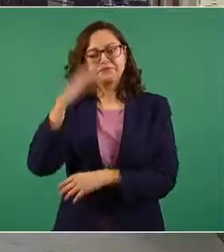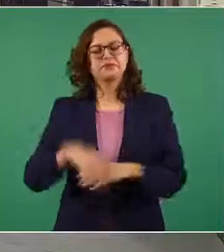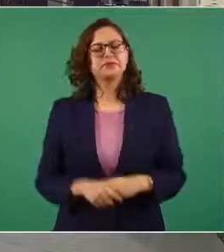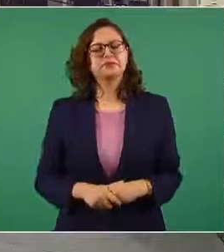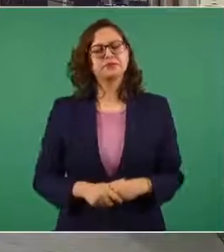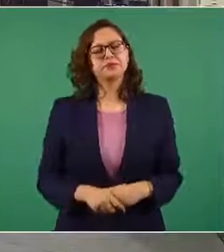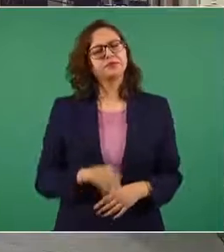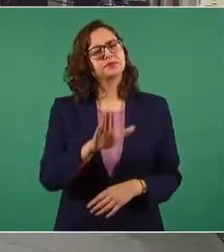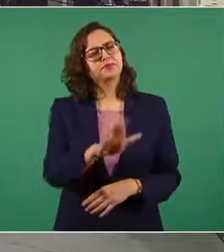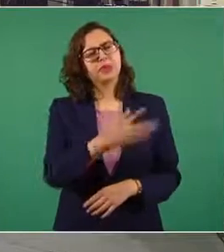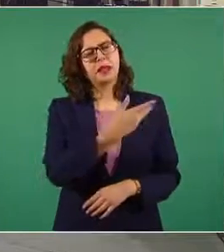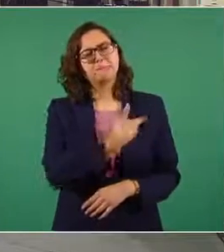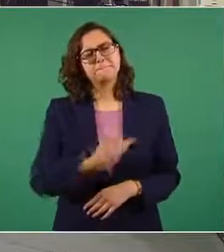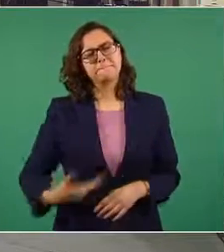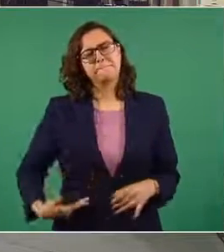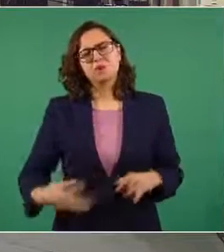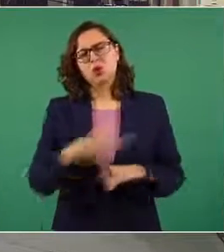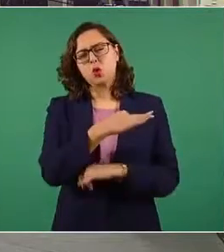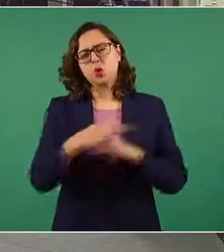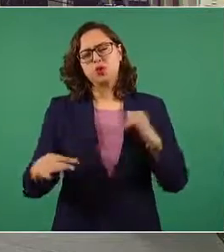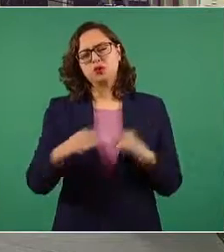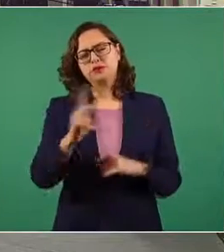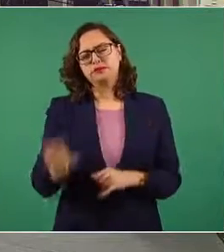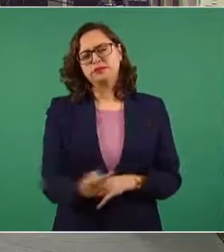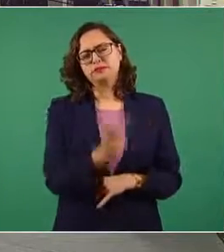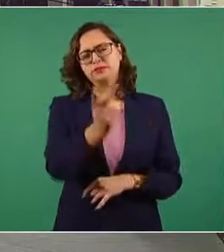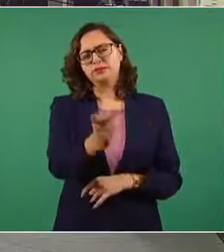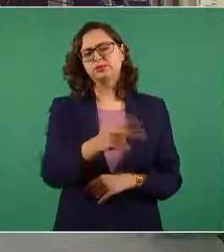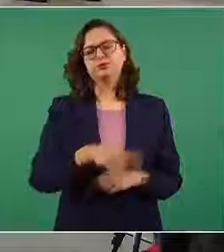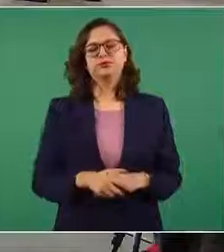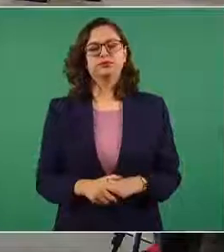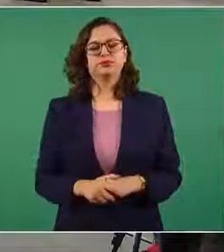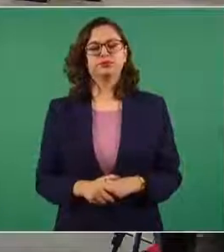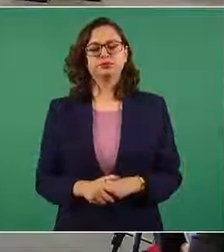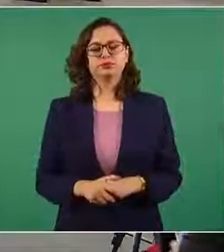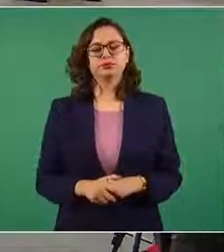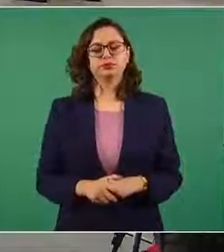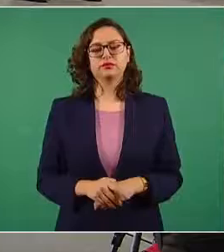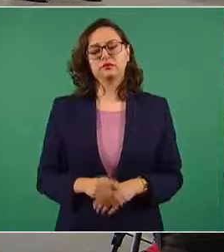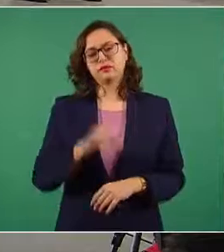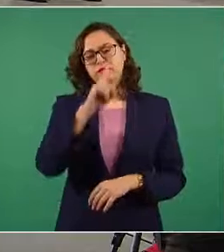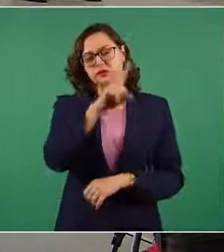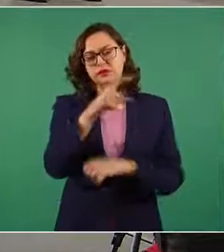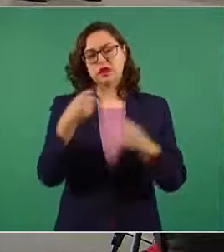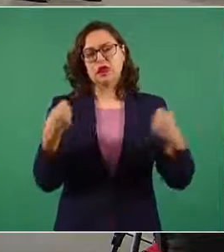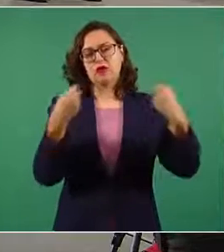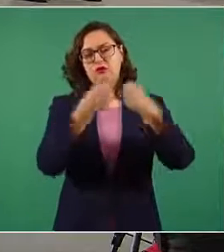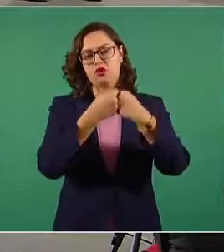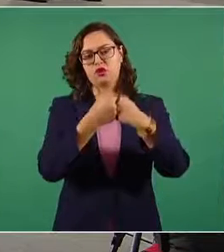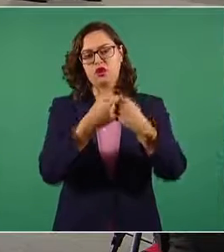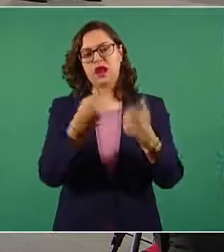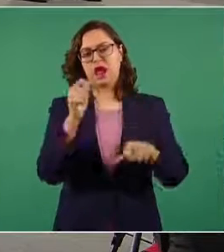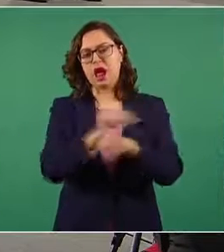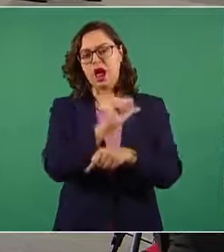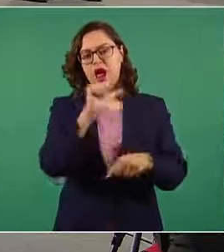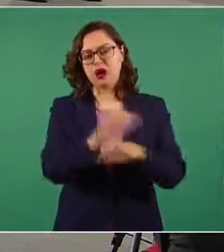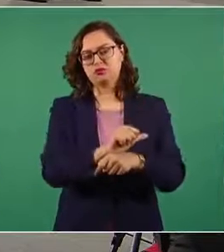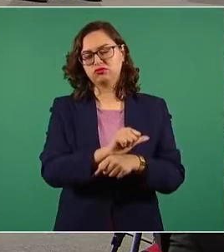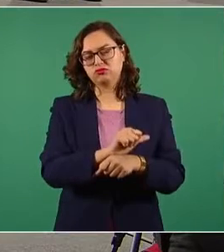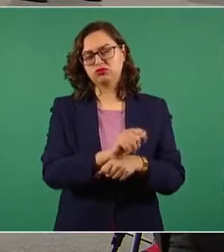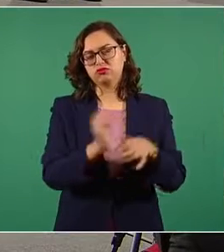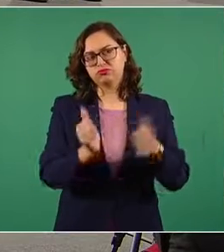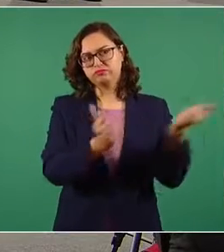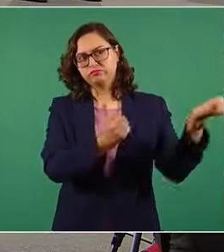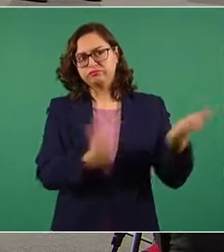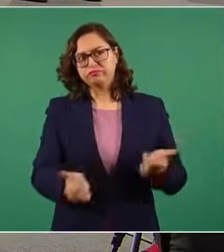Presidente, ya por último, sobre la regularización de autos de procedencia extranjera, en Baja California,